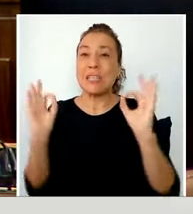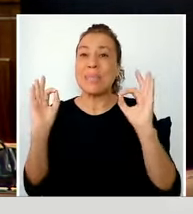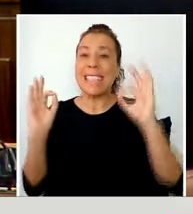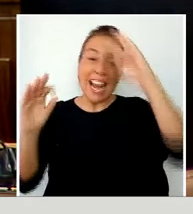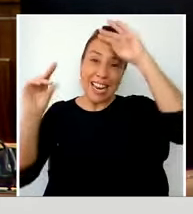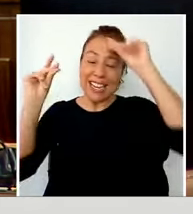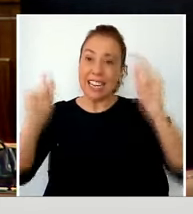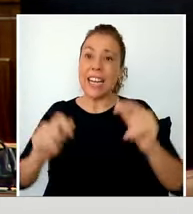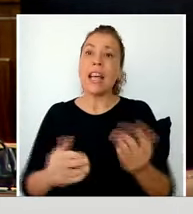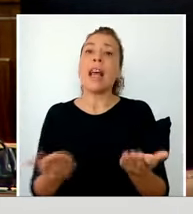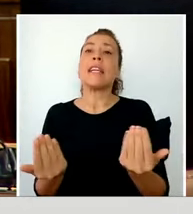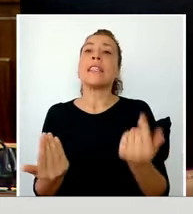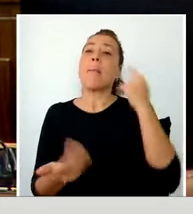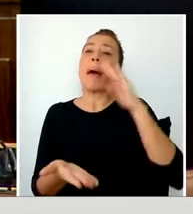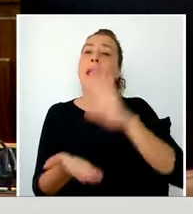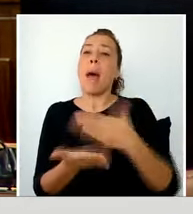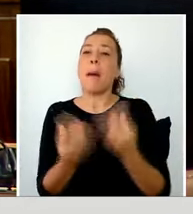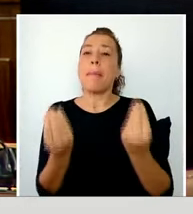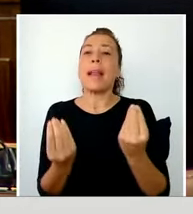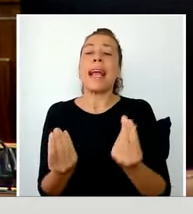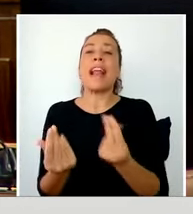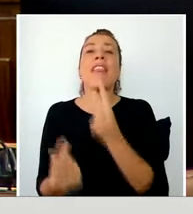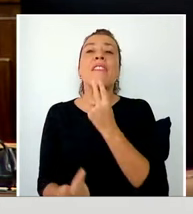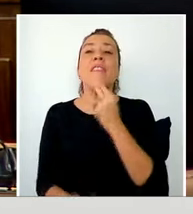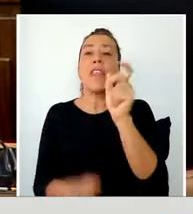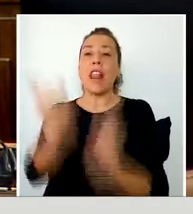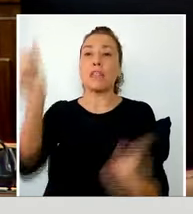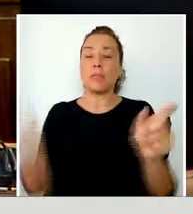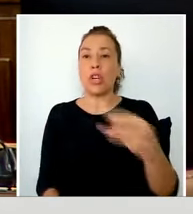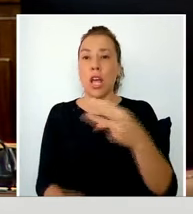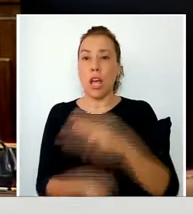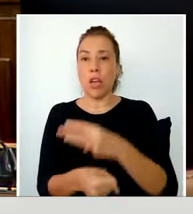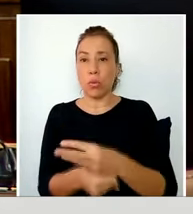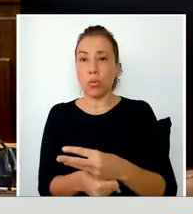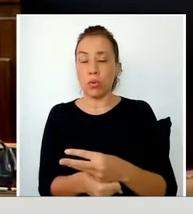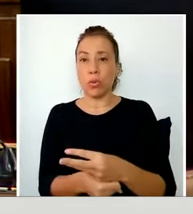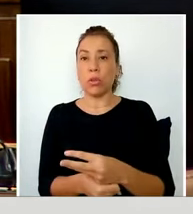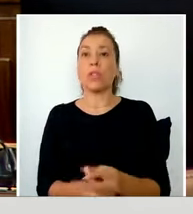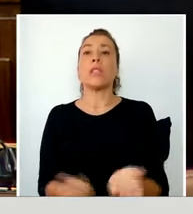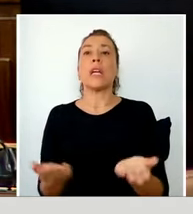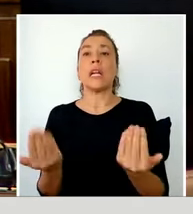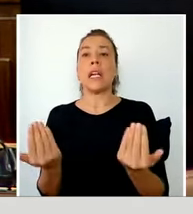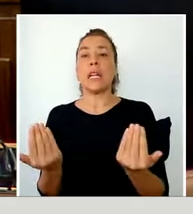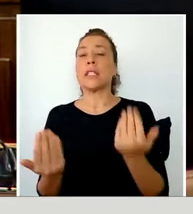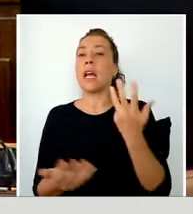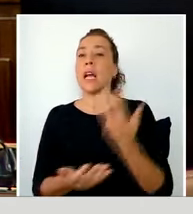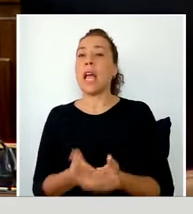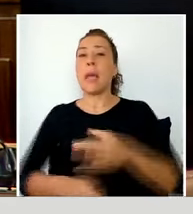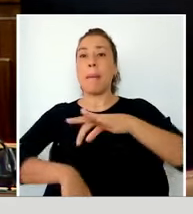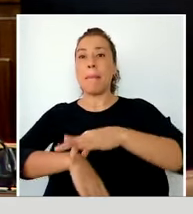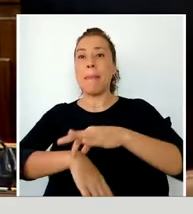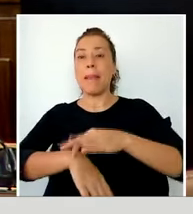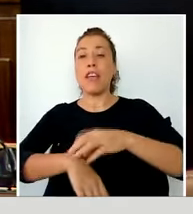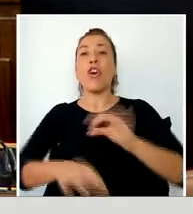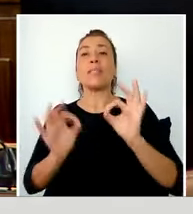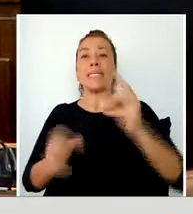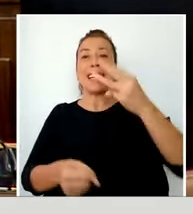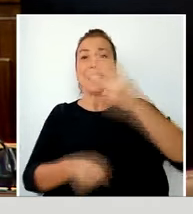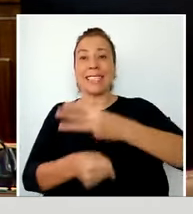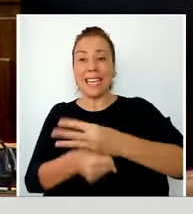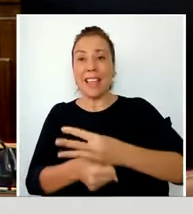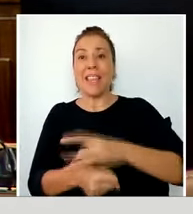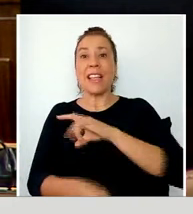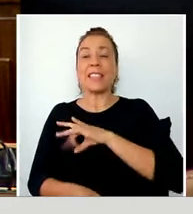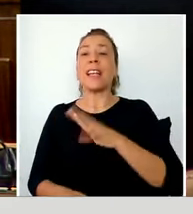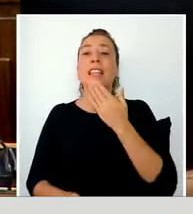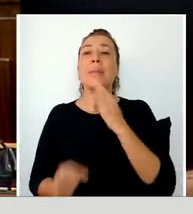bienestar y la calidad de vida de las personas mayores por tanto necesitamos contar con médicos geriatras en chile y en particular en